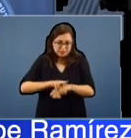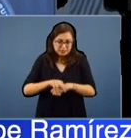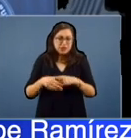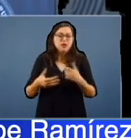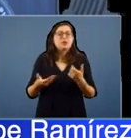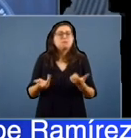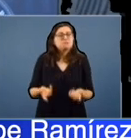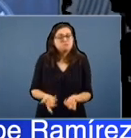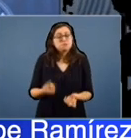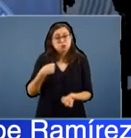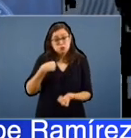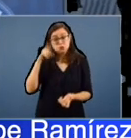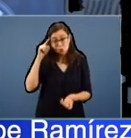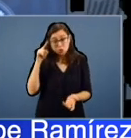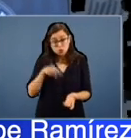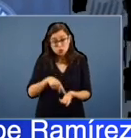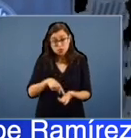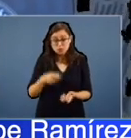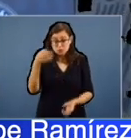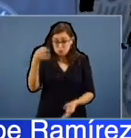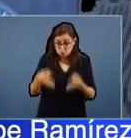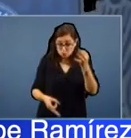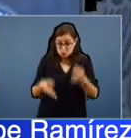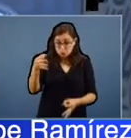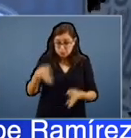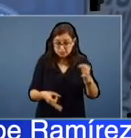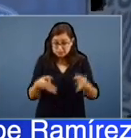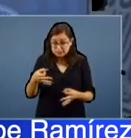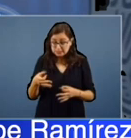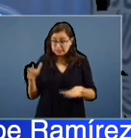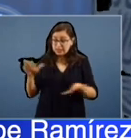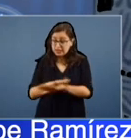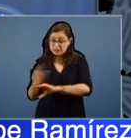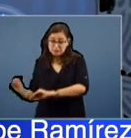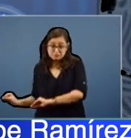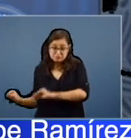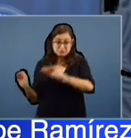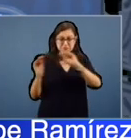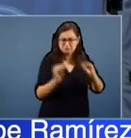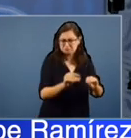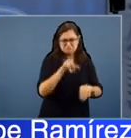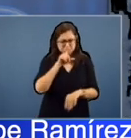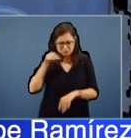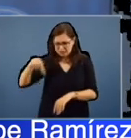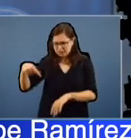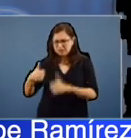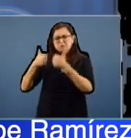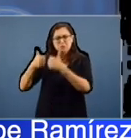una suspensión por parte de un juez para su traslado hubiese sido